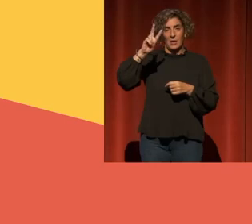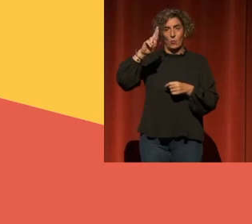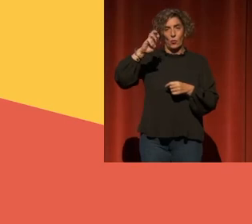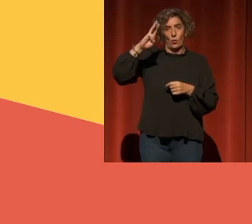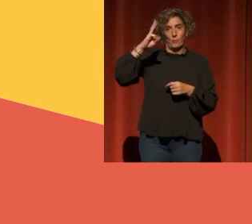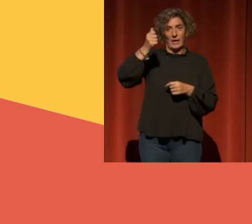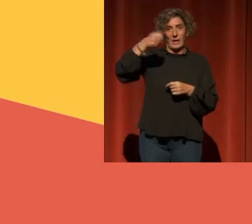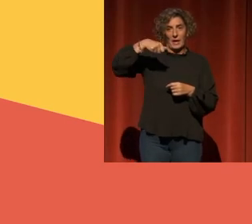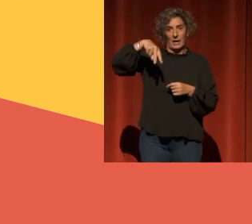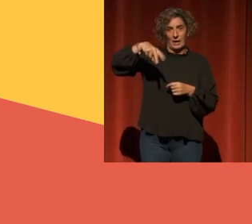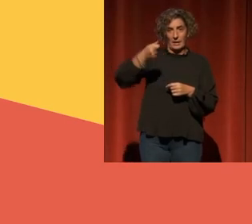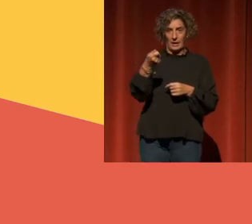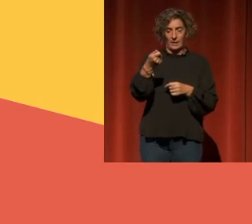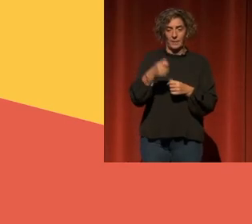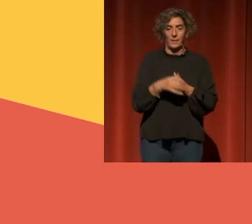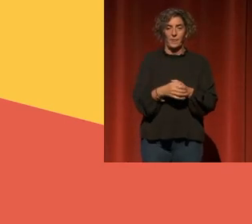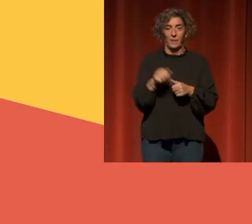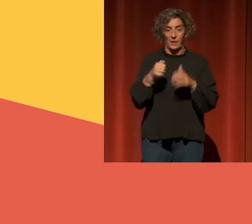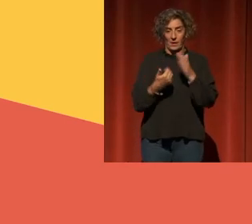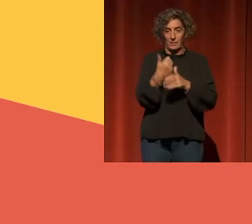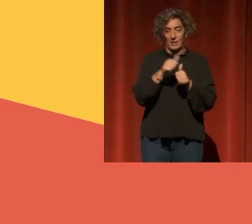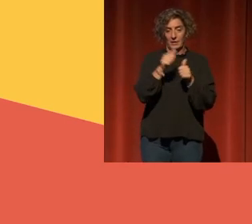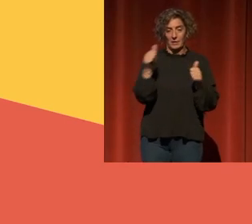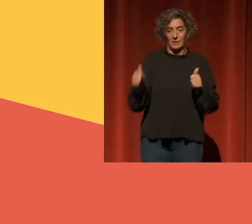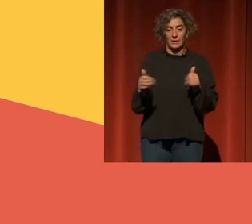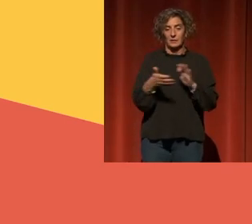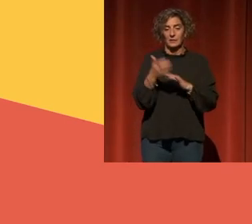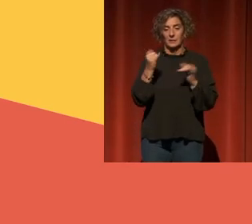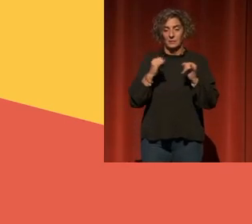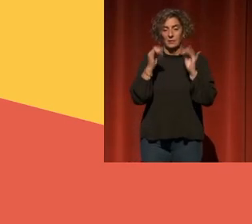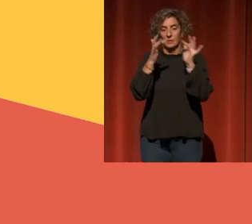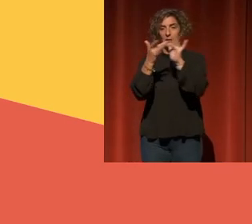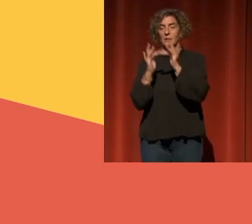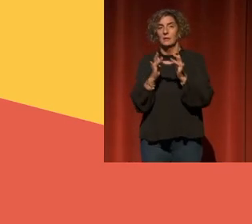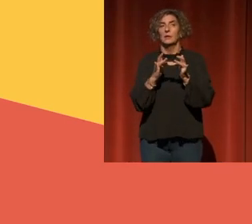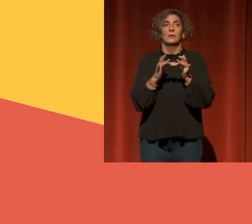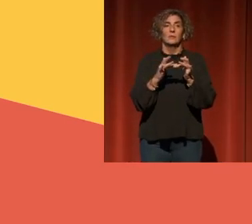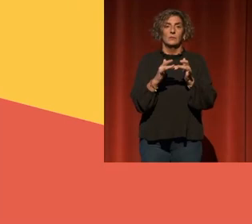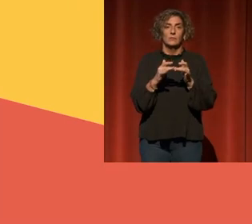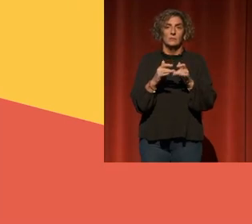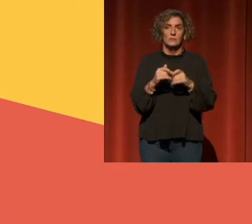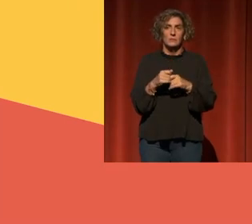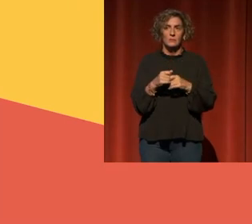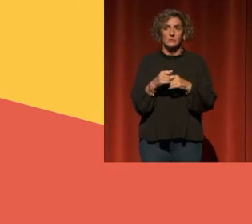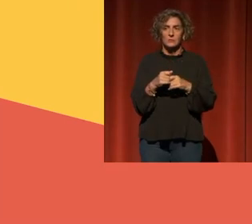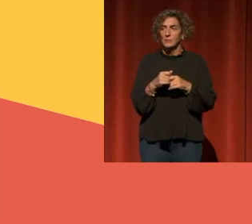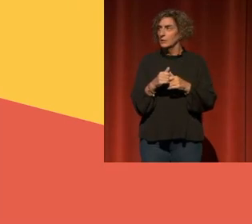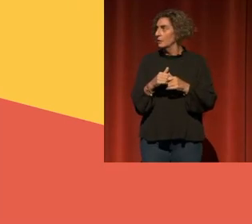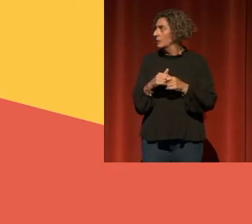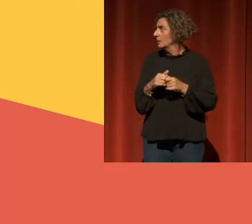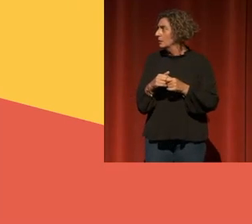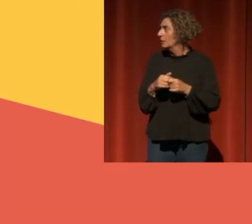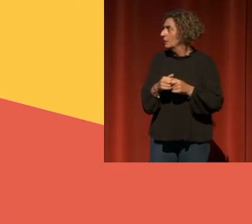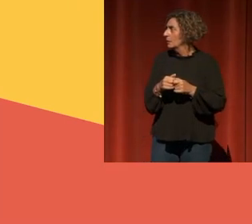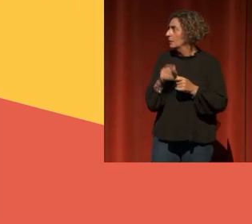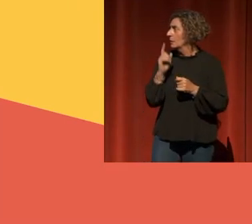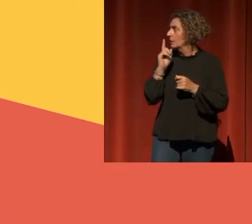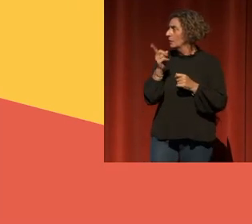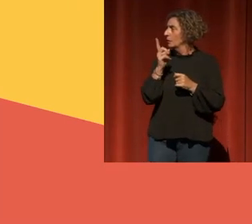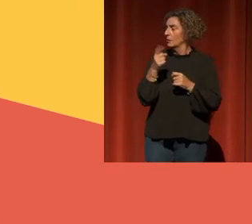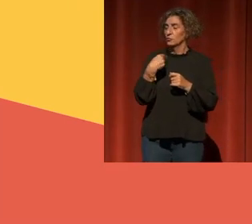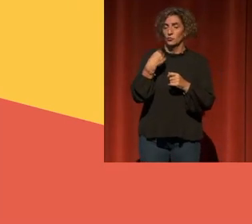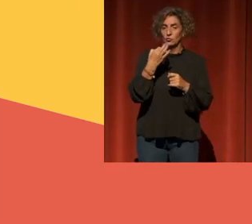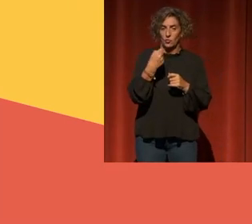bueno no ha podido ser así pero a lo largo de la mañana se ha hablado muchísimo de europeana por lo tanto no voy a repetirme simplemente